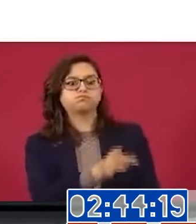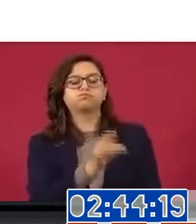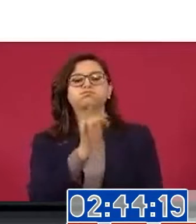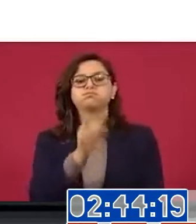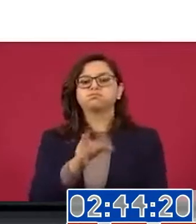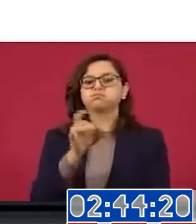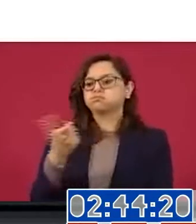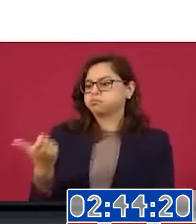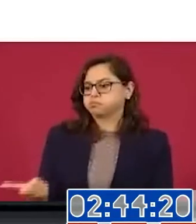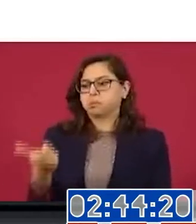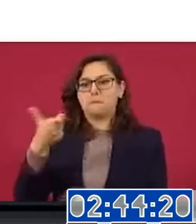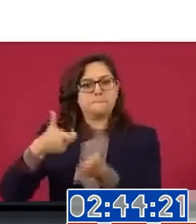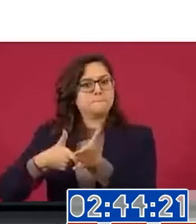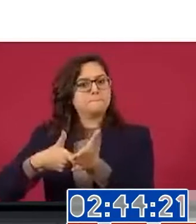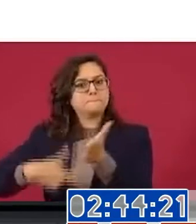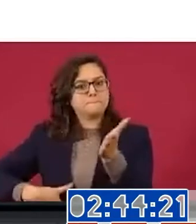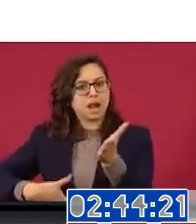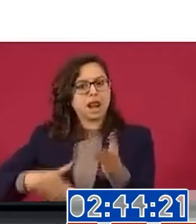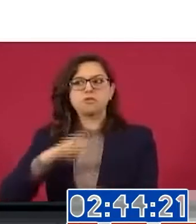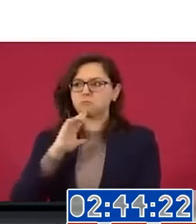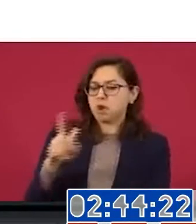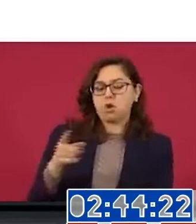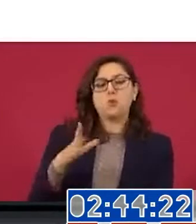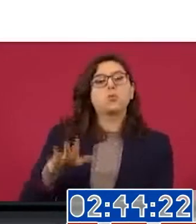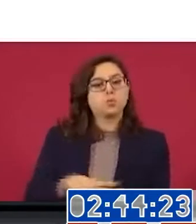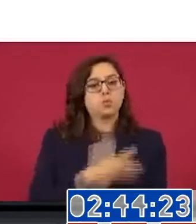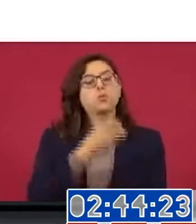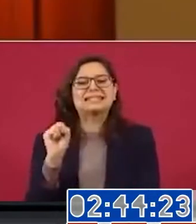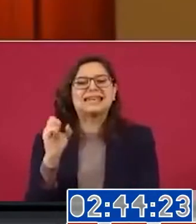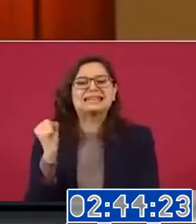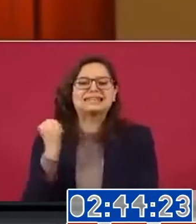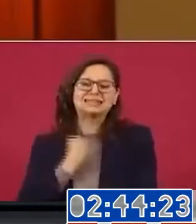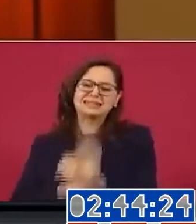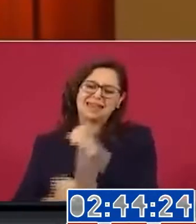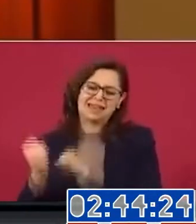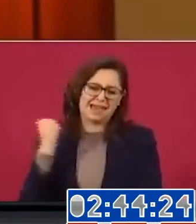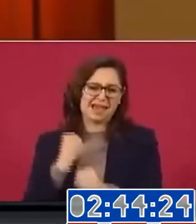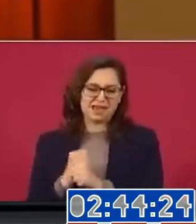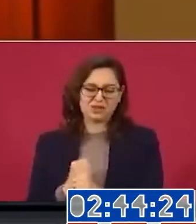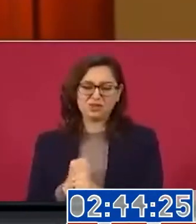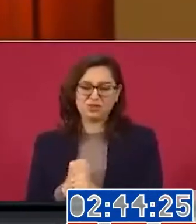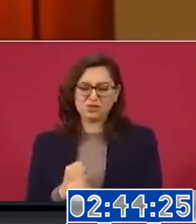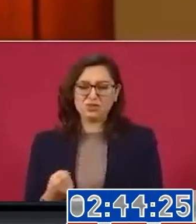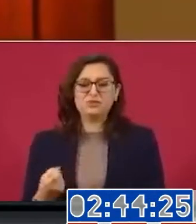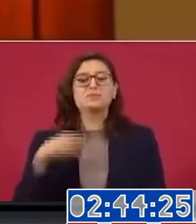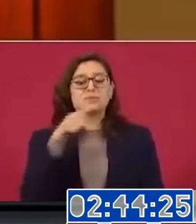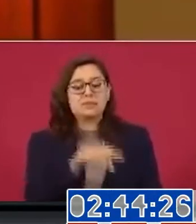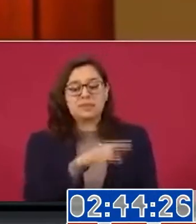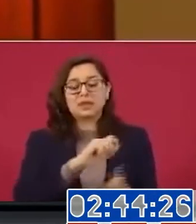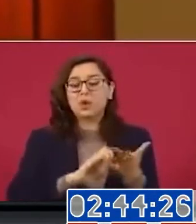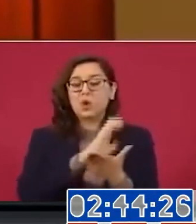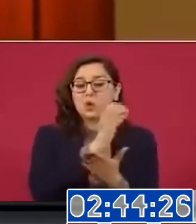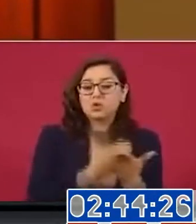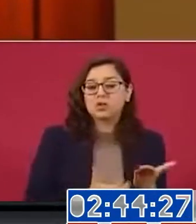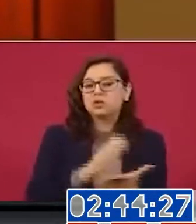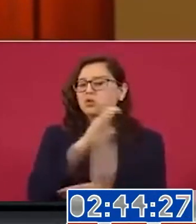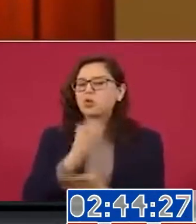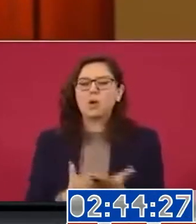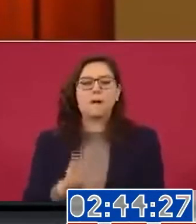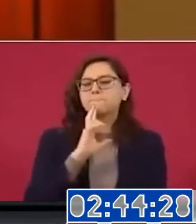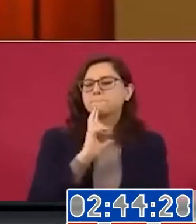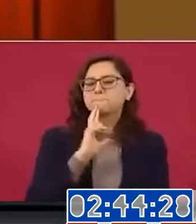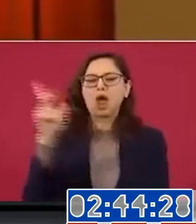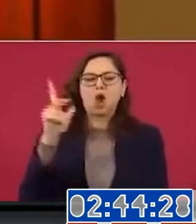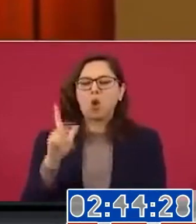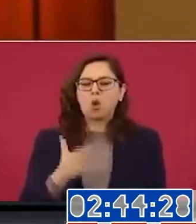pasada, Baker Hughes ofreció también su postura. La empresa norteamericana dijo, uno, Kate Schilling sí era trabajador de Baker